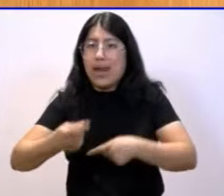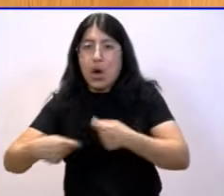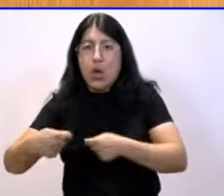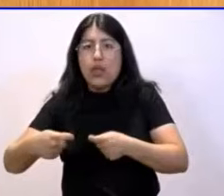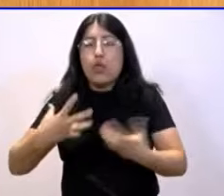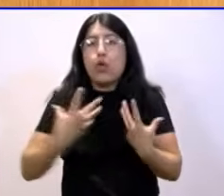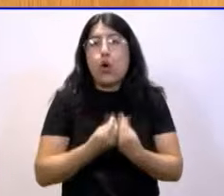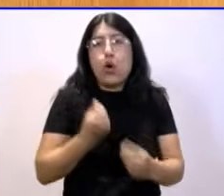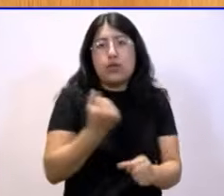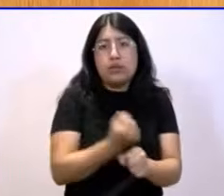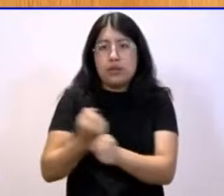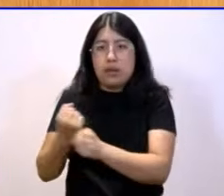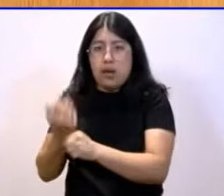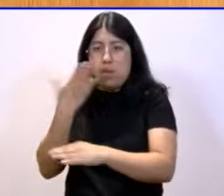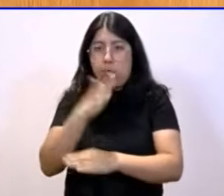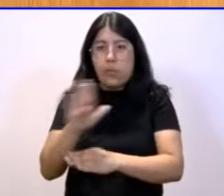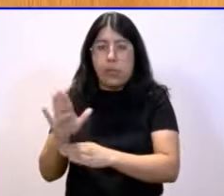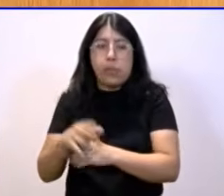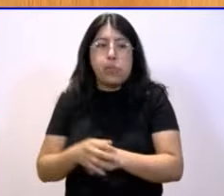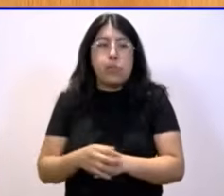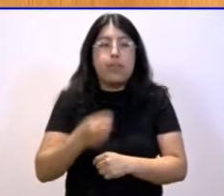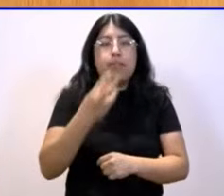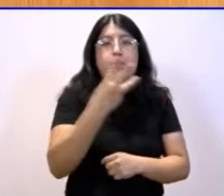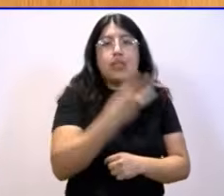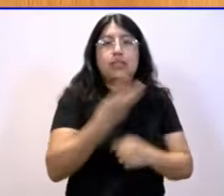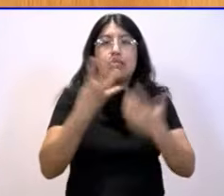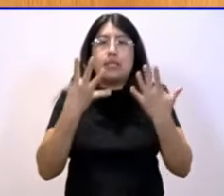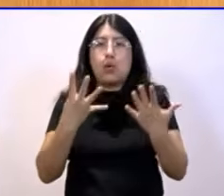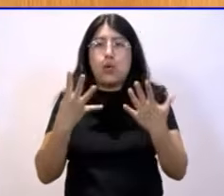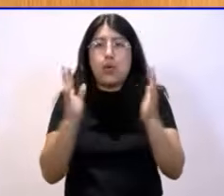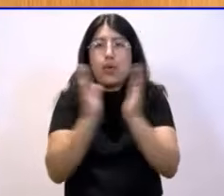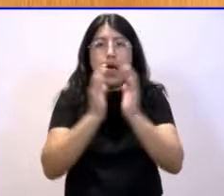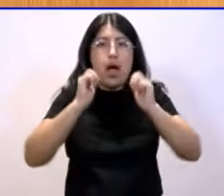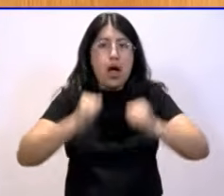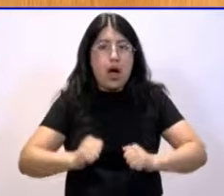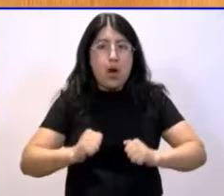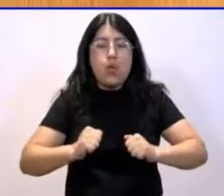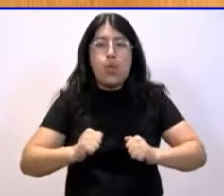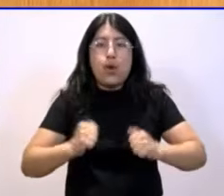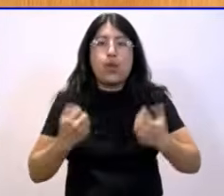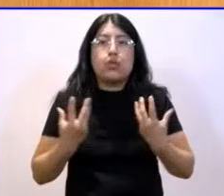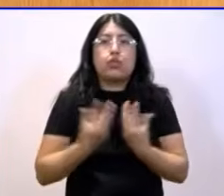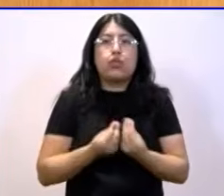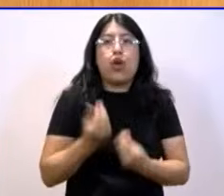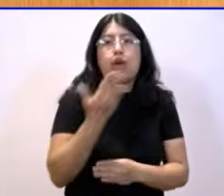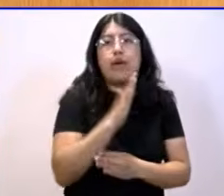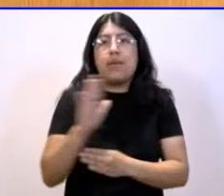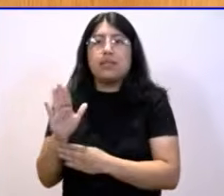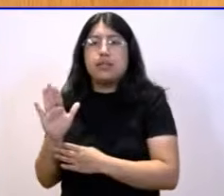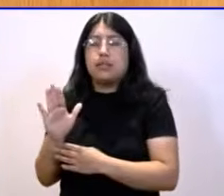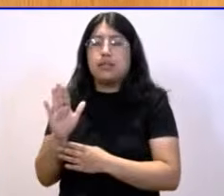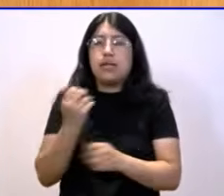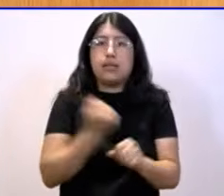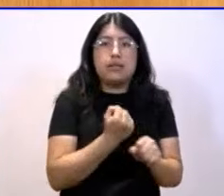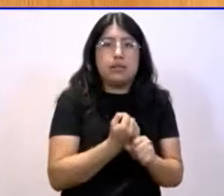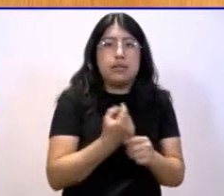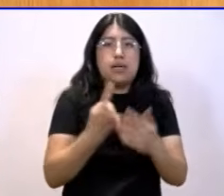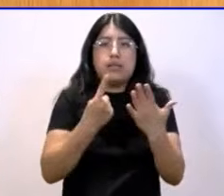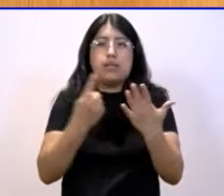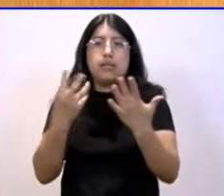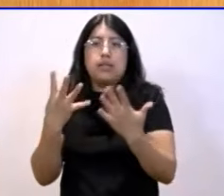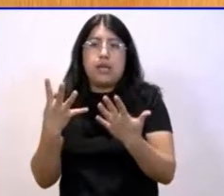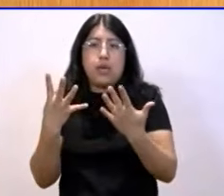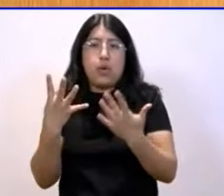los trabajadores. Hemos llegado a 39 acuerdos por unanimidad con todos los representantes de los trabajadores durante esta legislatura, 69 acuerdos